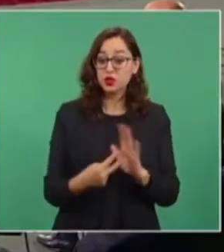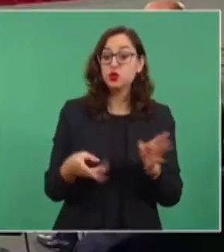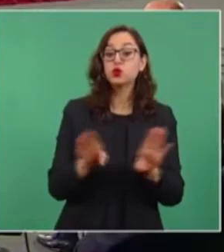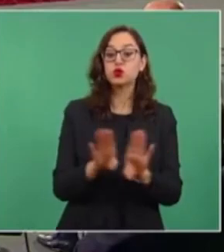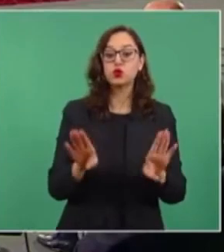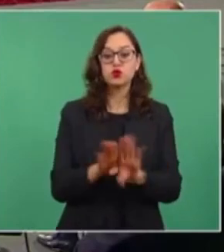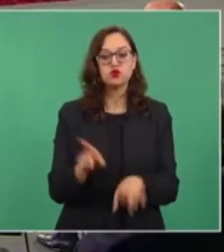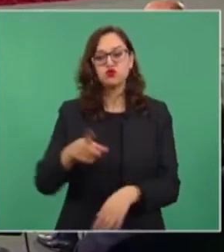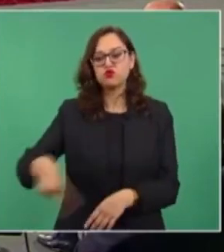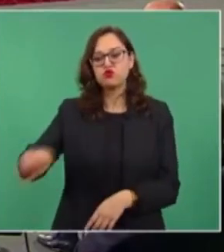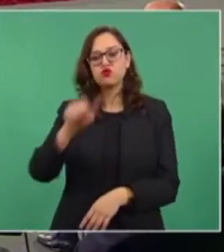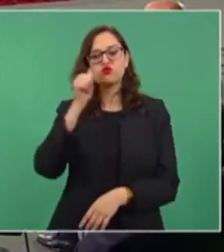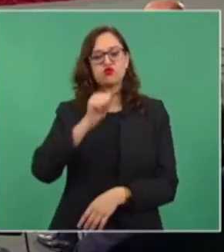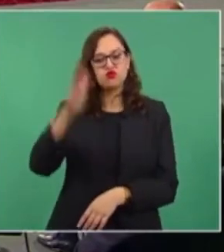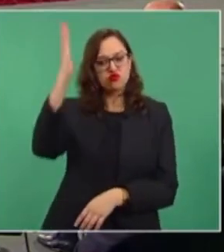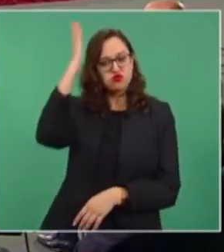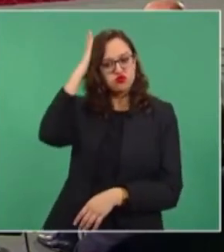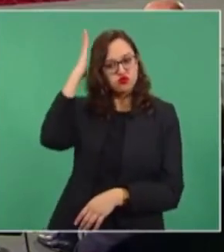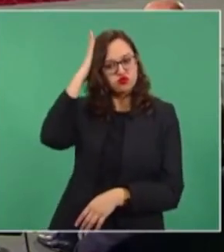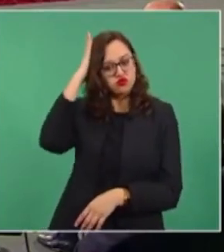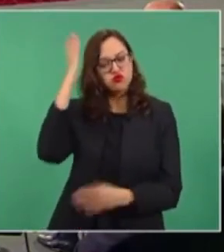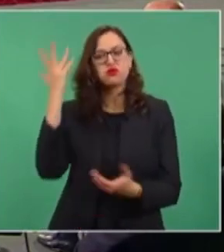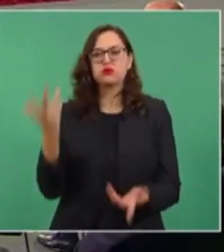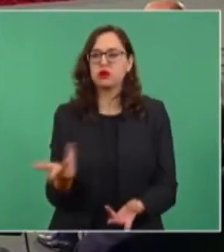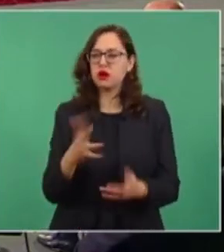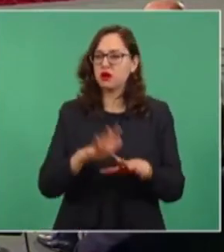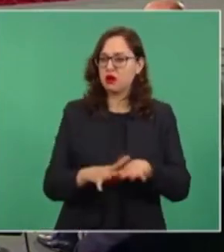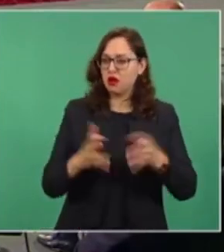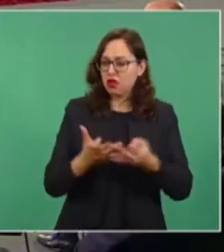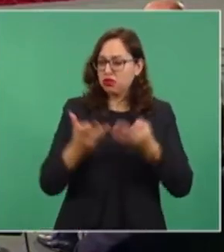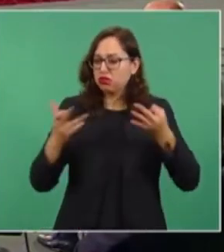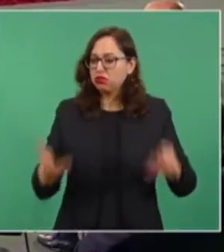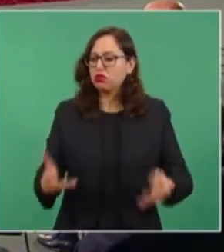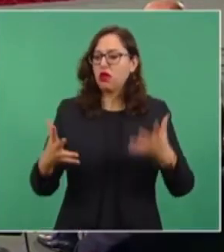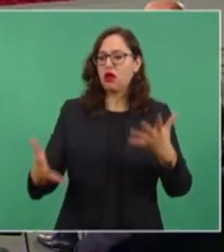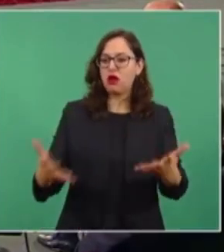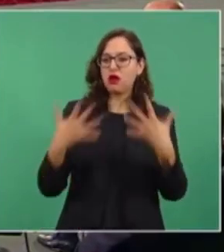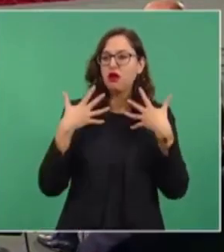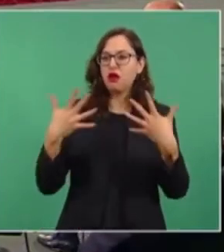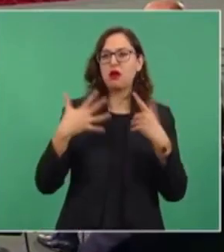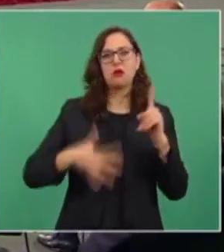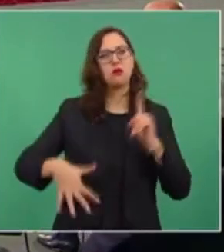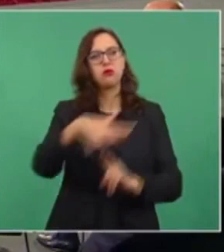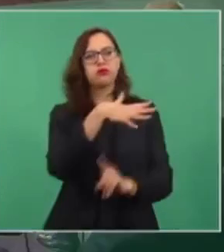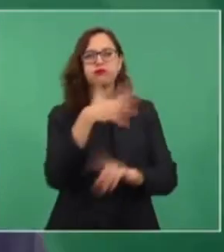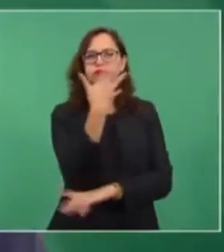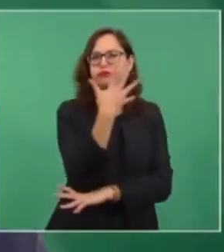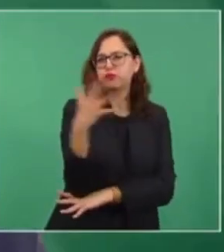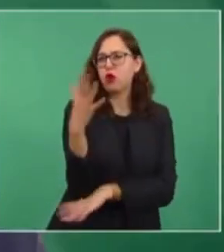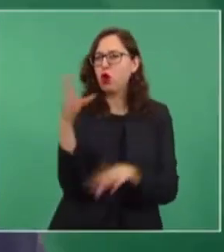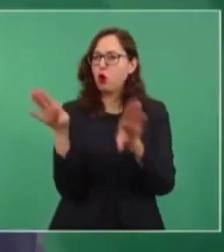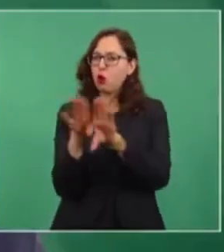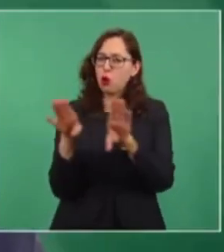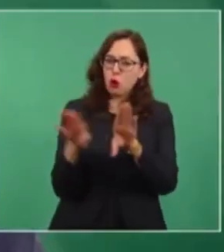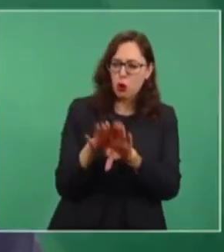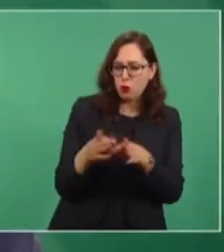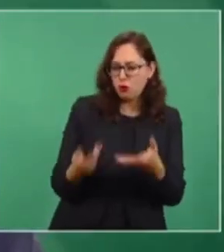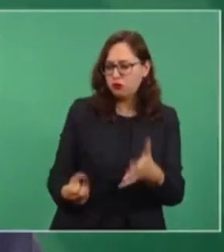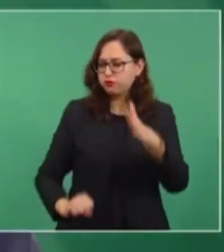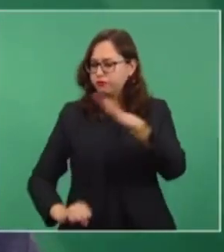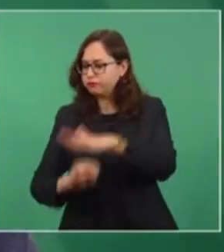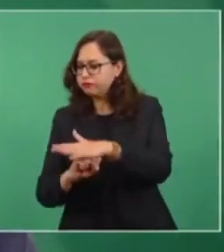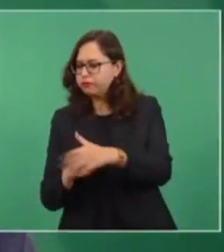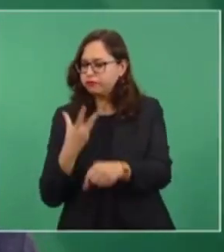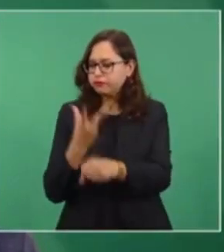Siempre en el frente, combatiendo con las condiciones físicas, meteorológicas y ambientales para proyectar y construir las obras que el